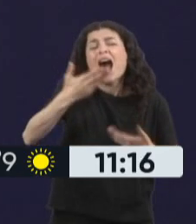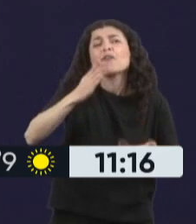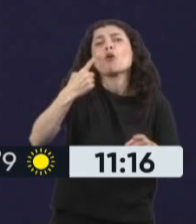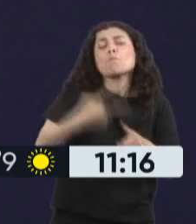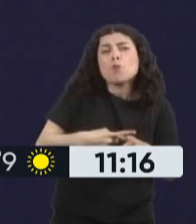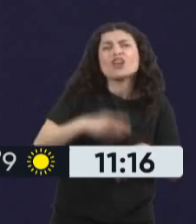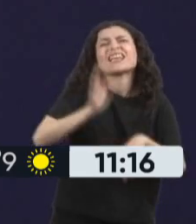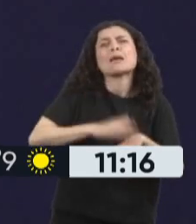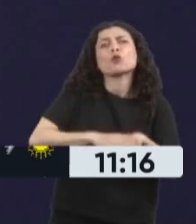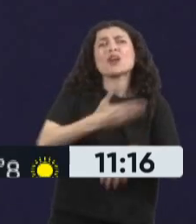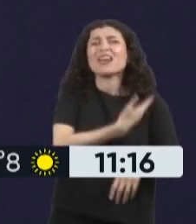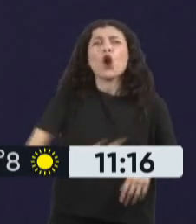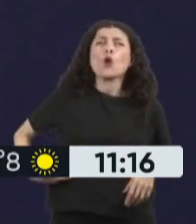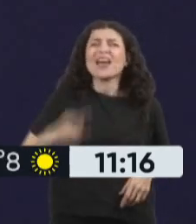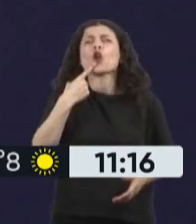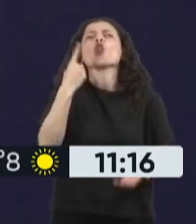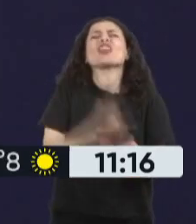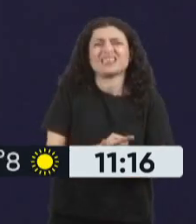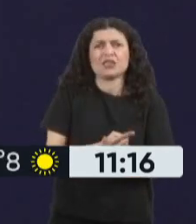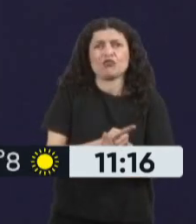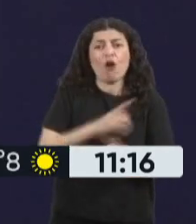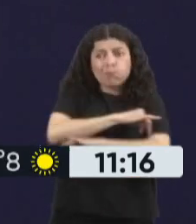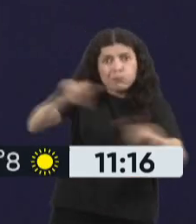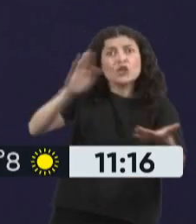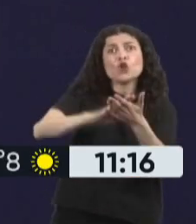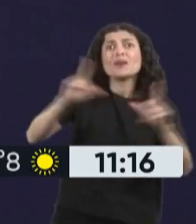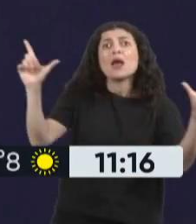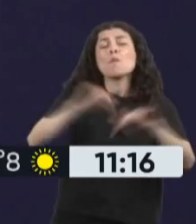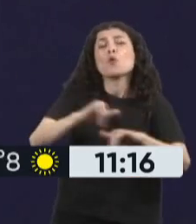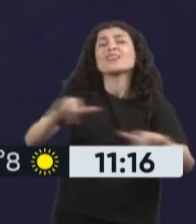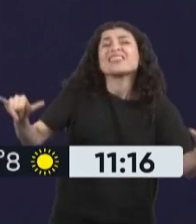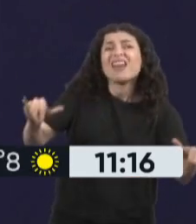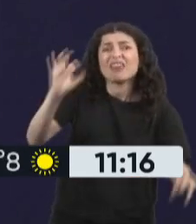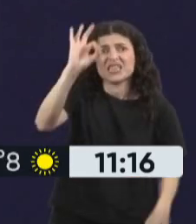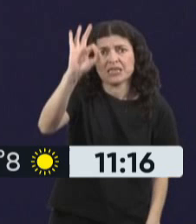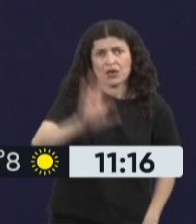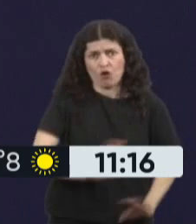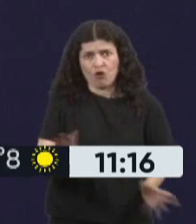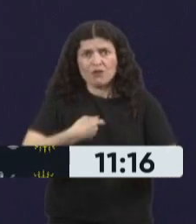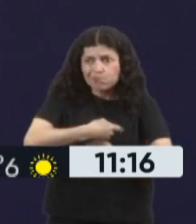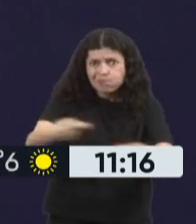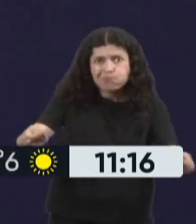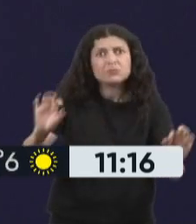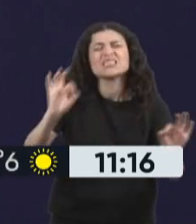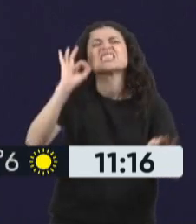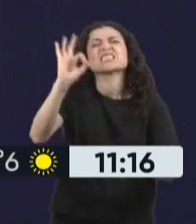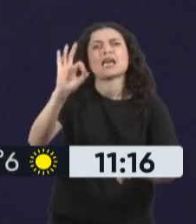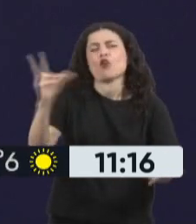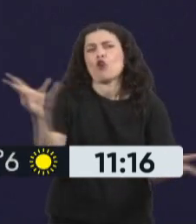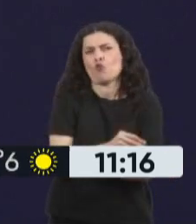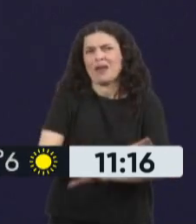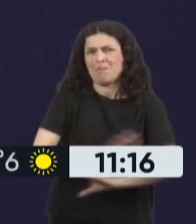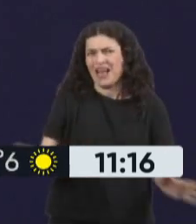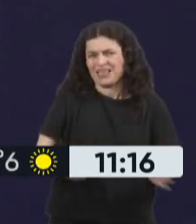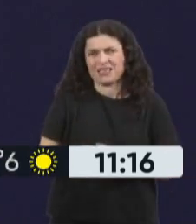Gobierno Nacional, que es efectivamente cero, y que lo que estamos haciendo simplemente es pagar la deuda,